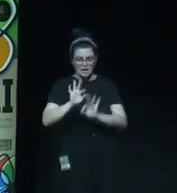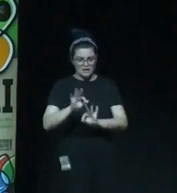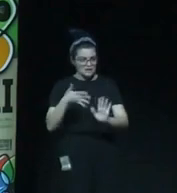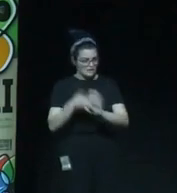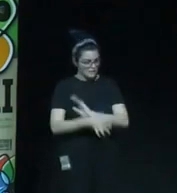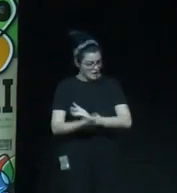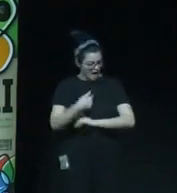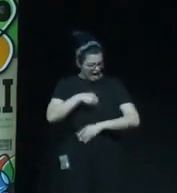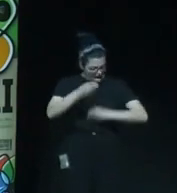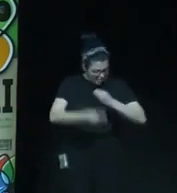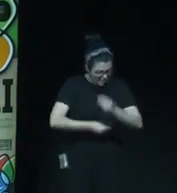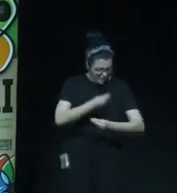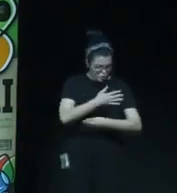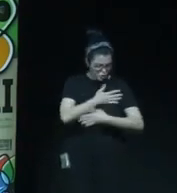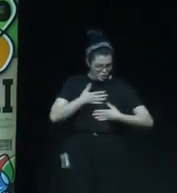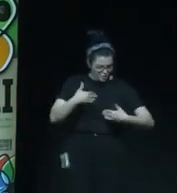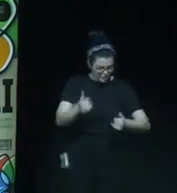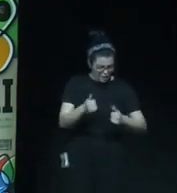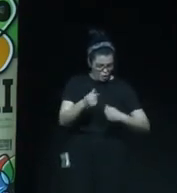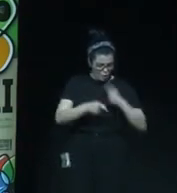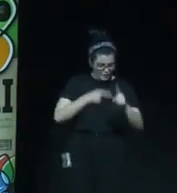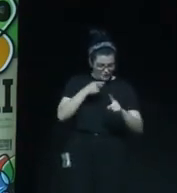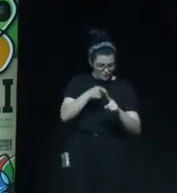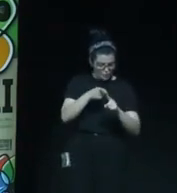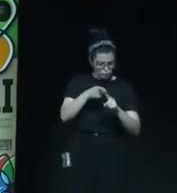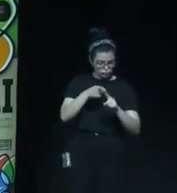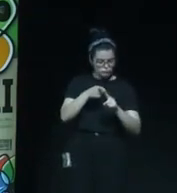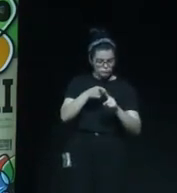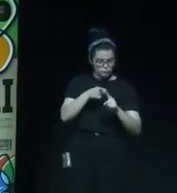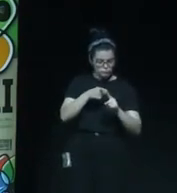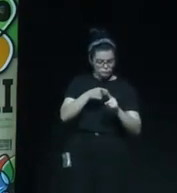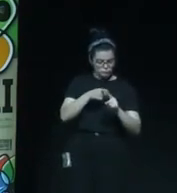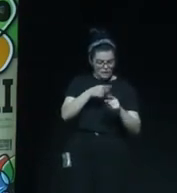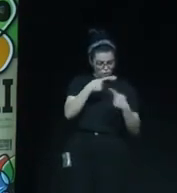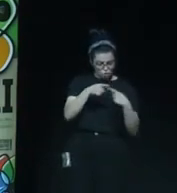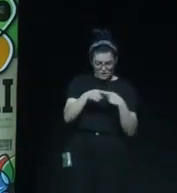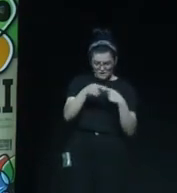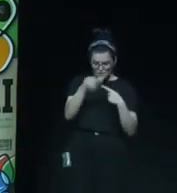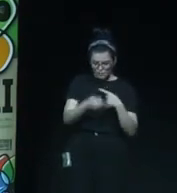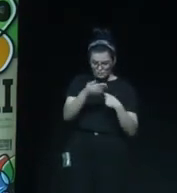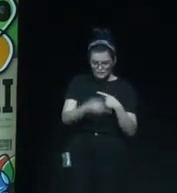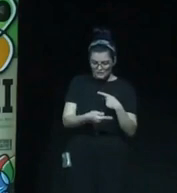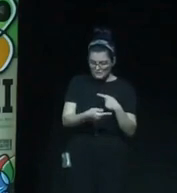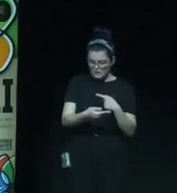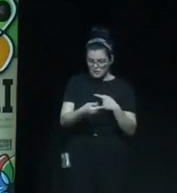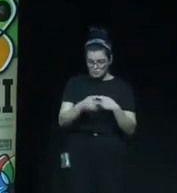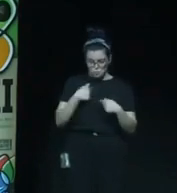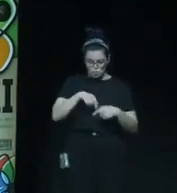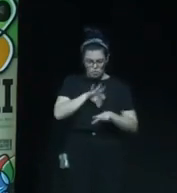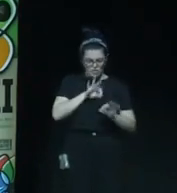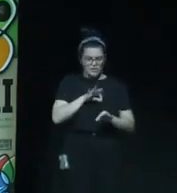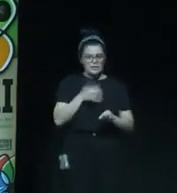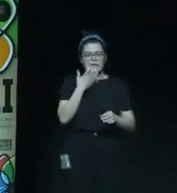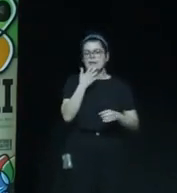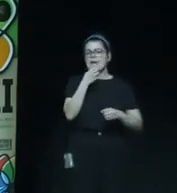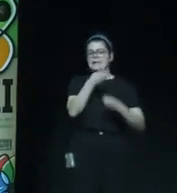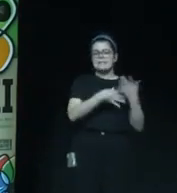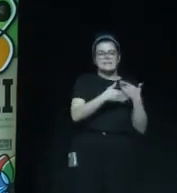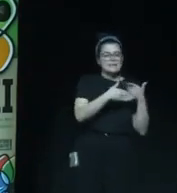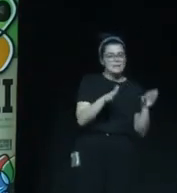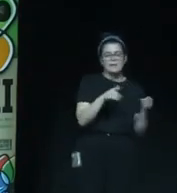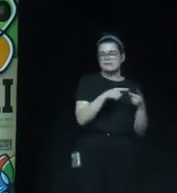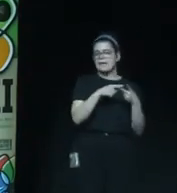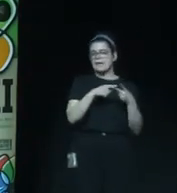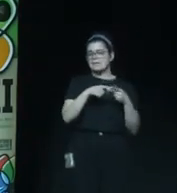indecible para que en asuntos importantes podamos decidir. Te hablo de los referéndum, te hablo de listas abiertas, te hablo